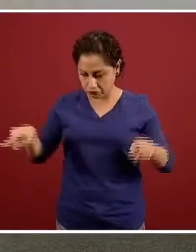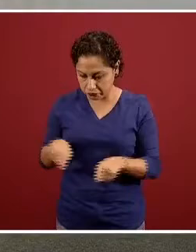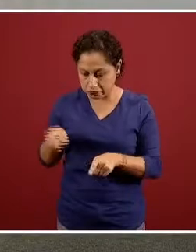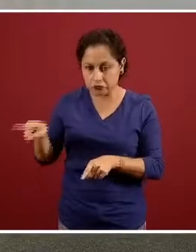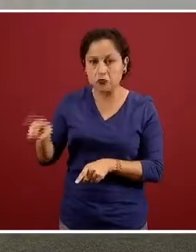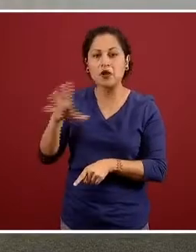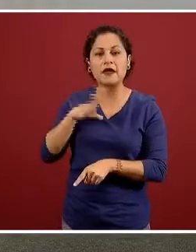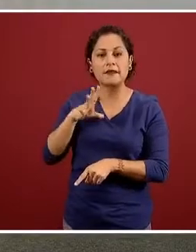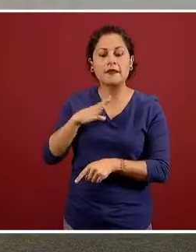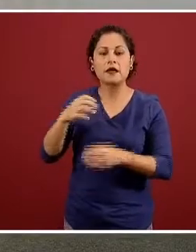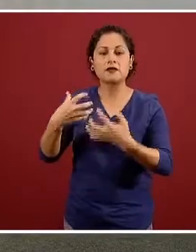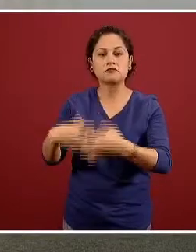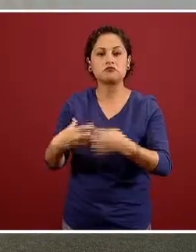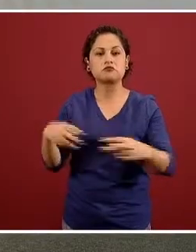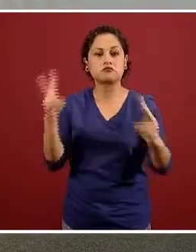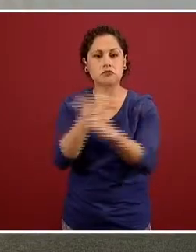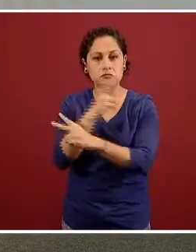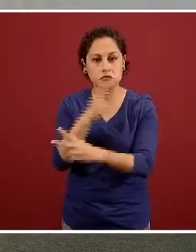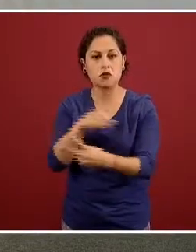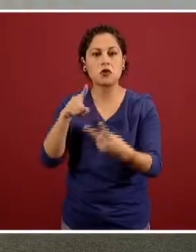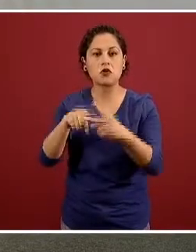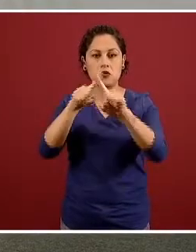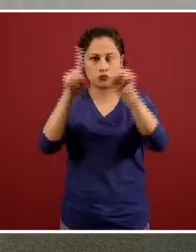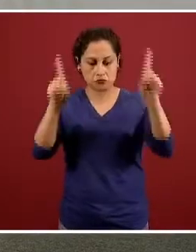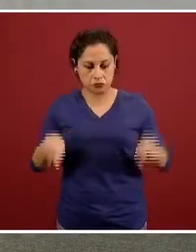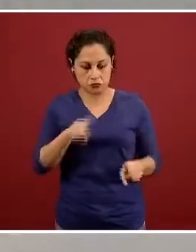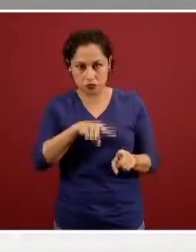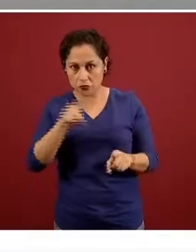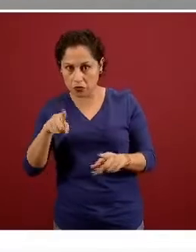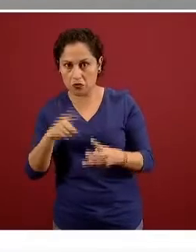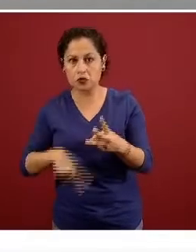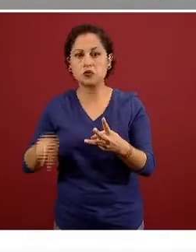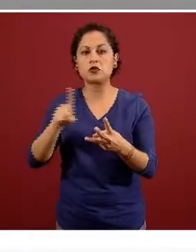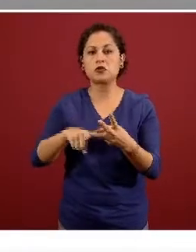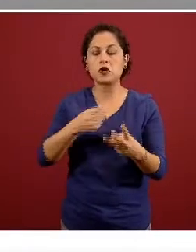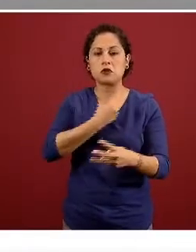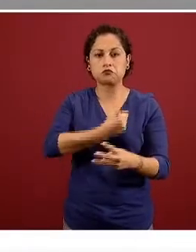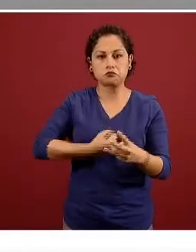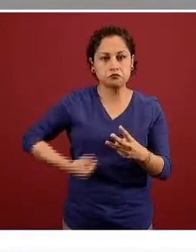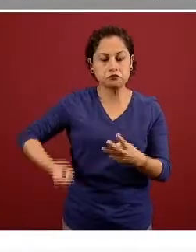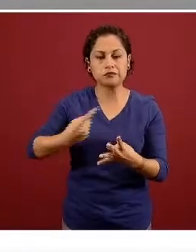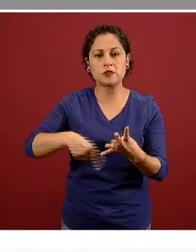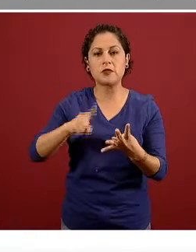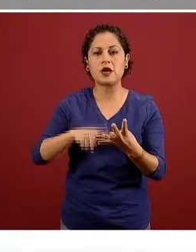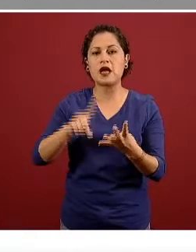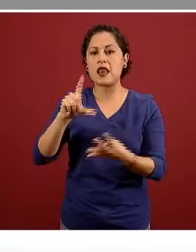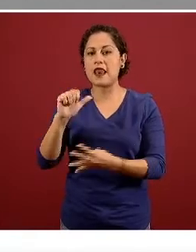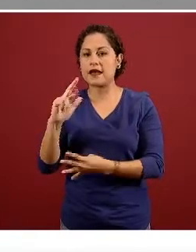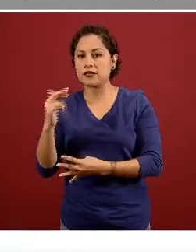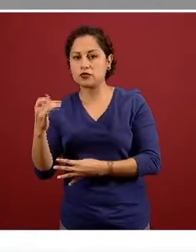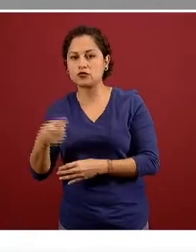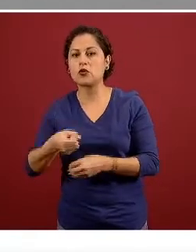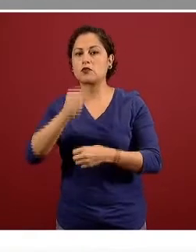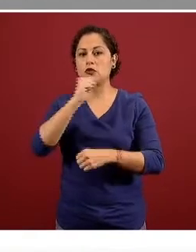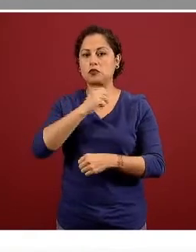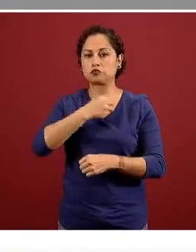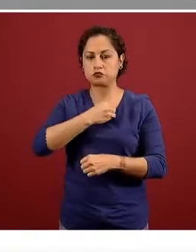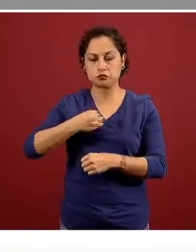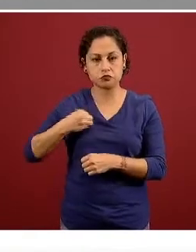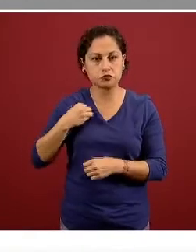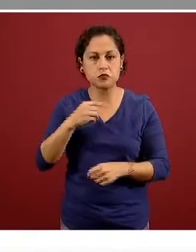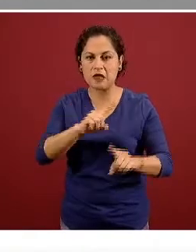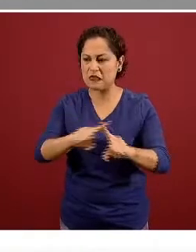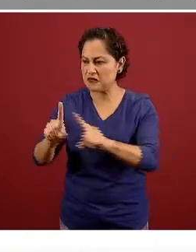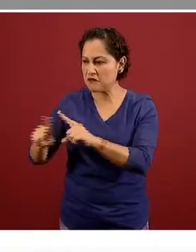ventilador, monitor, bombas de infusión, ultrasonido, videolaringoscopio, etcétera, y todo